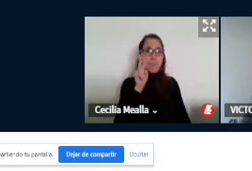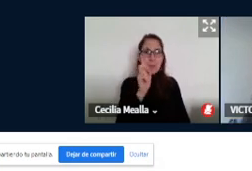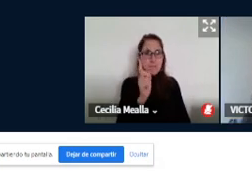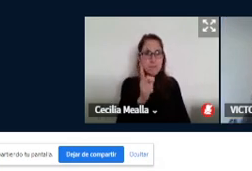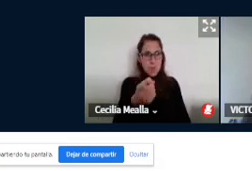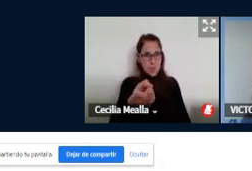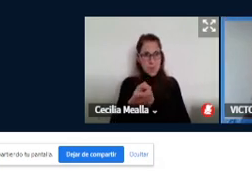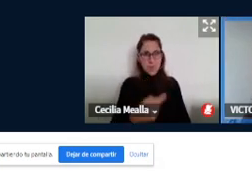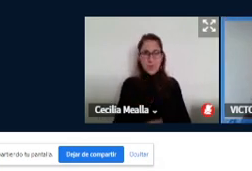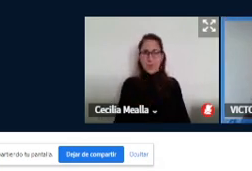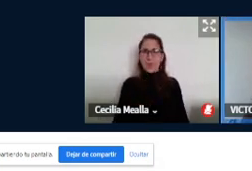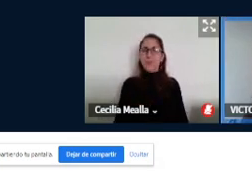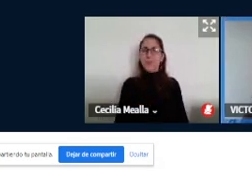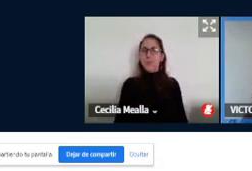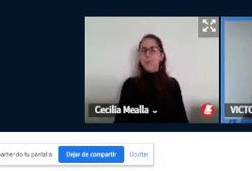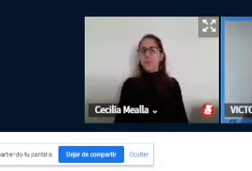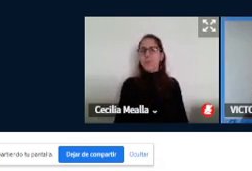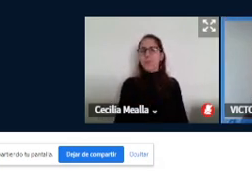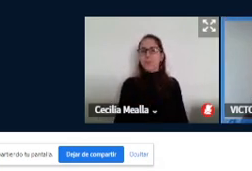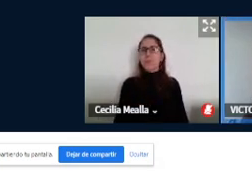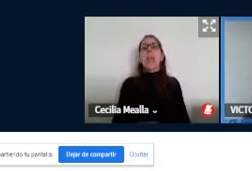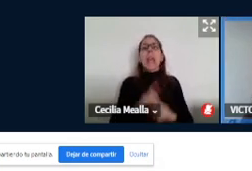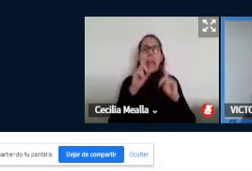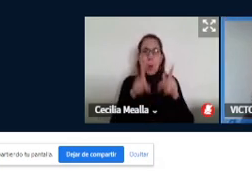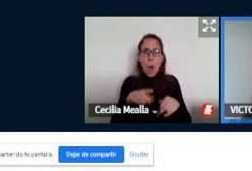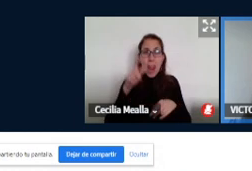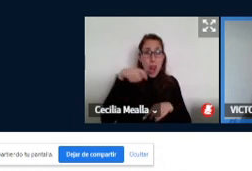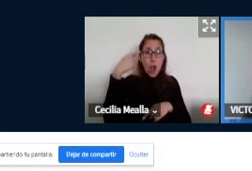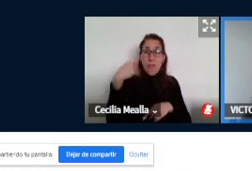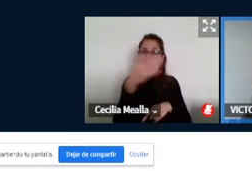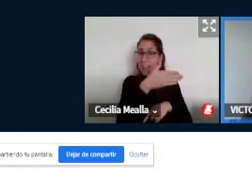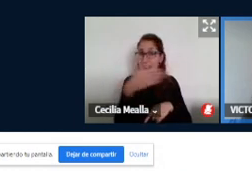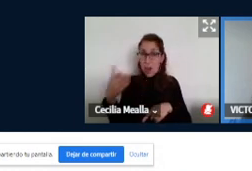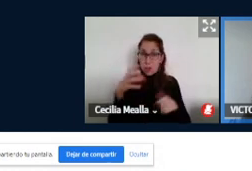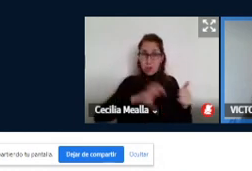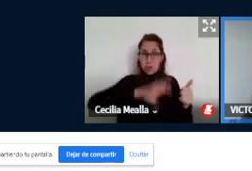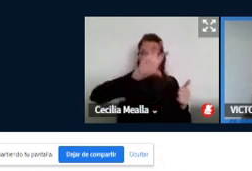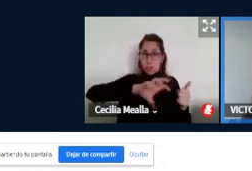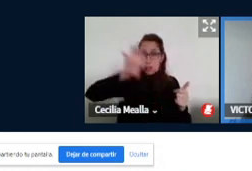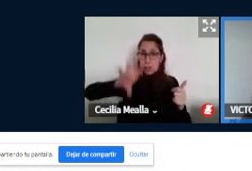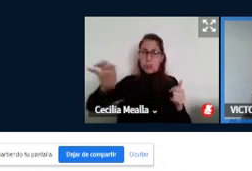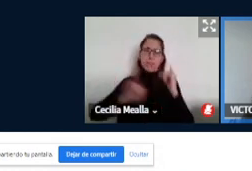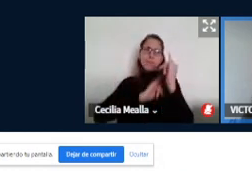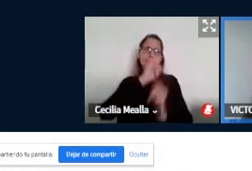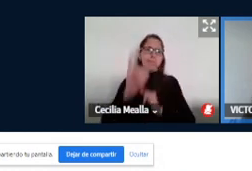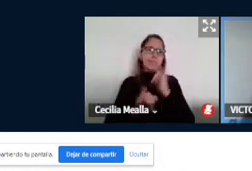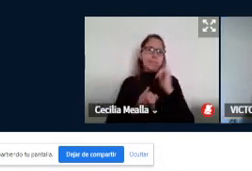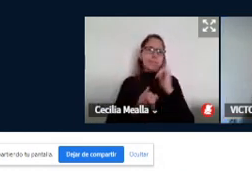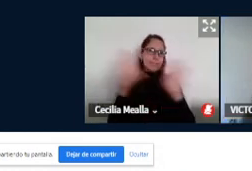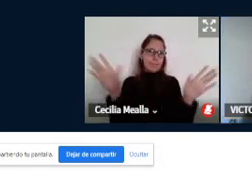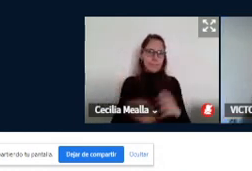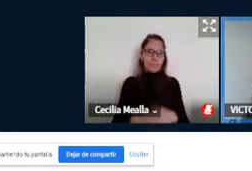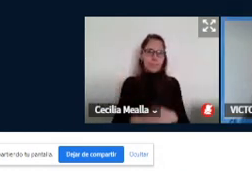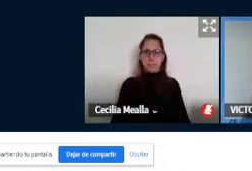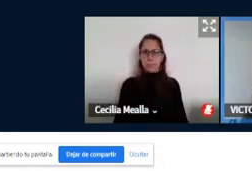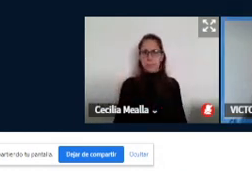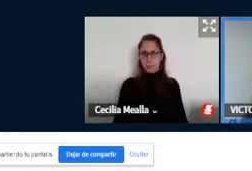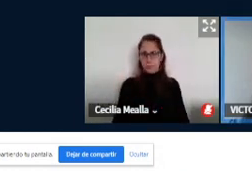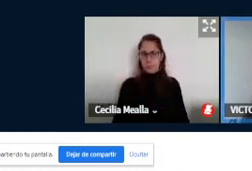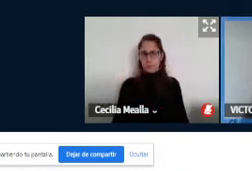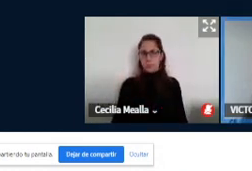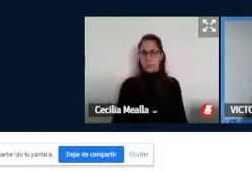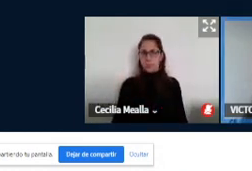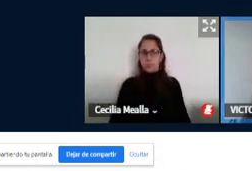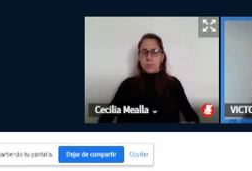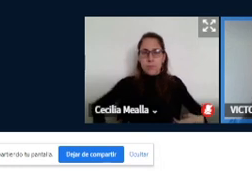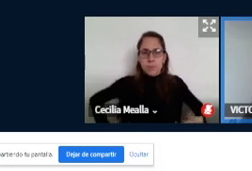perfecto. Bueno, igual miren los videos, ¿sí? En el video lo van a tener también explicado todo bien.